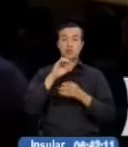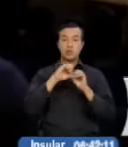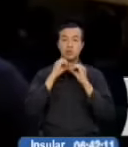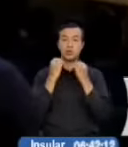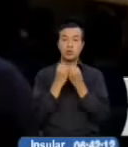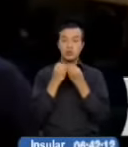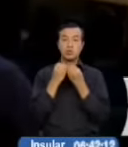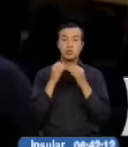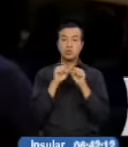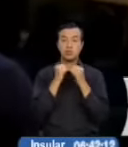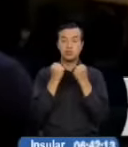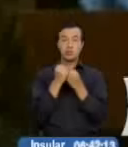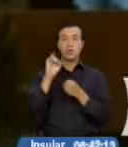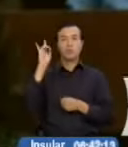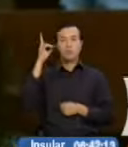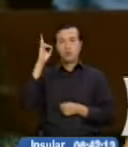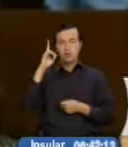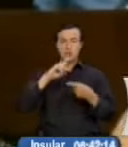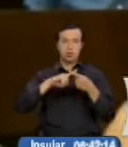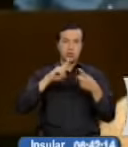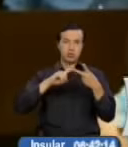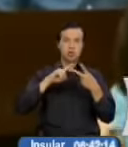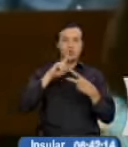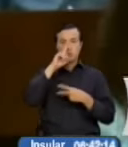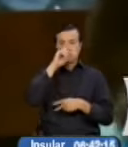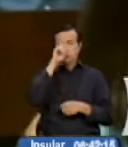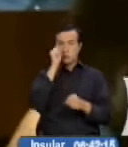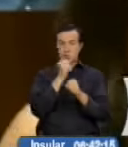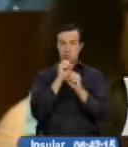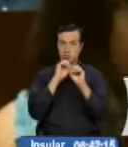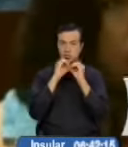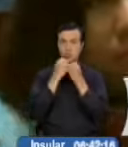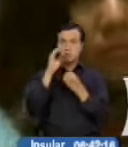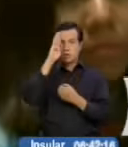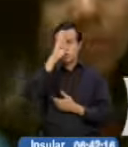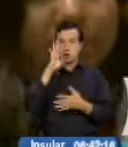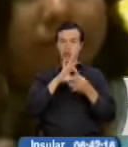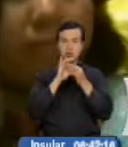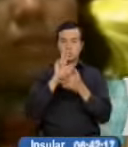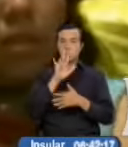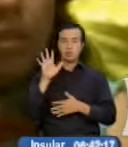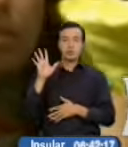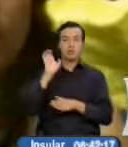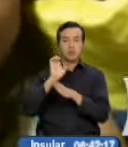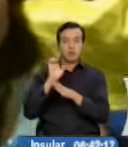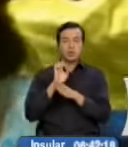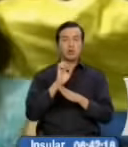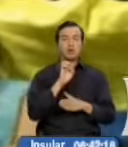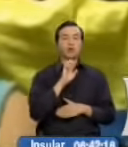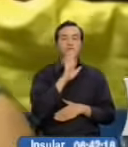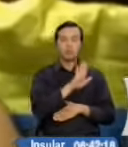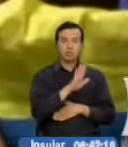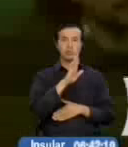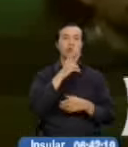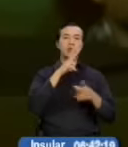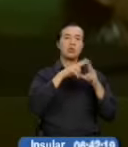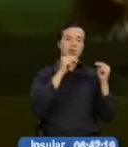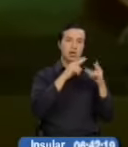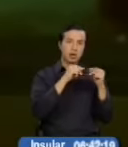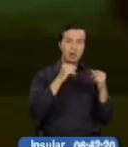al Socialismo de Bolivia, el Partido de los Trabajadores de Brasil, Alianza País de Ecuador, Frente Sandinista de Liberación Nacional de